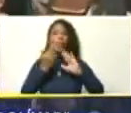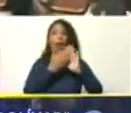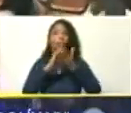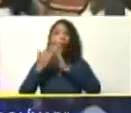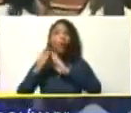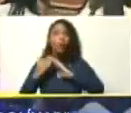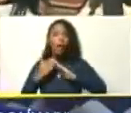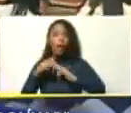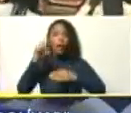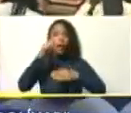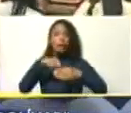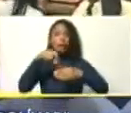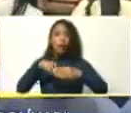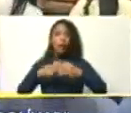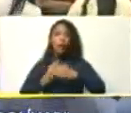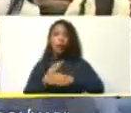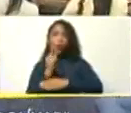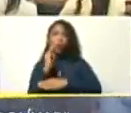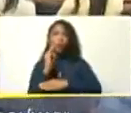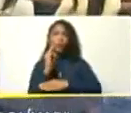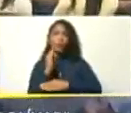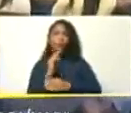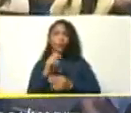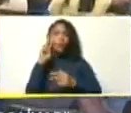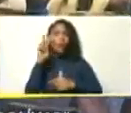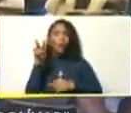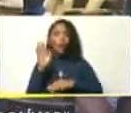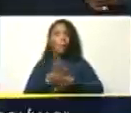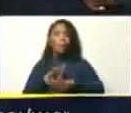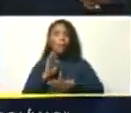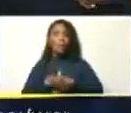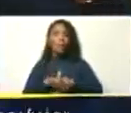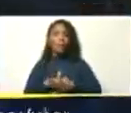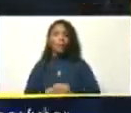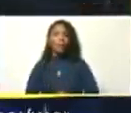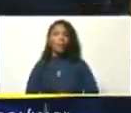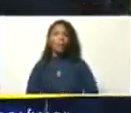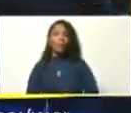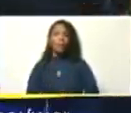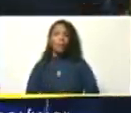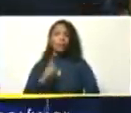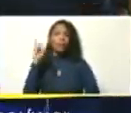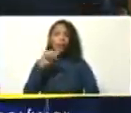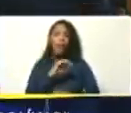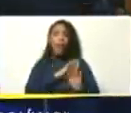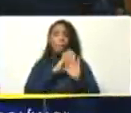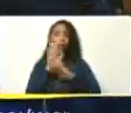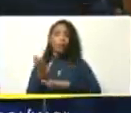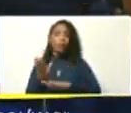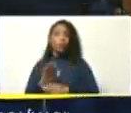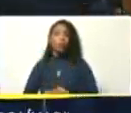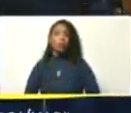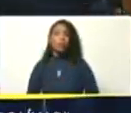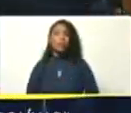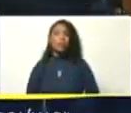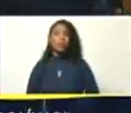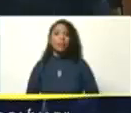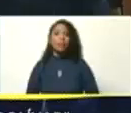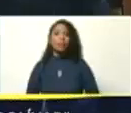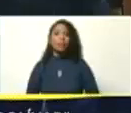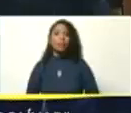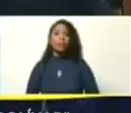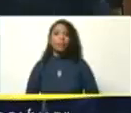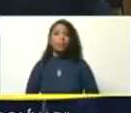la siembra urbana, también de lo que ha tenido que ver con la producción local y el aporte de la tecnología y la